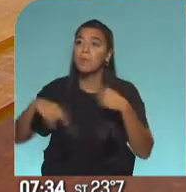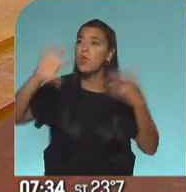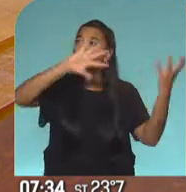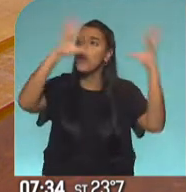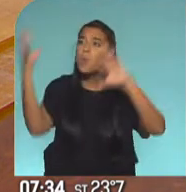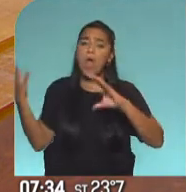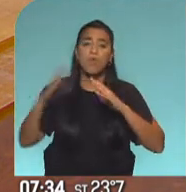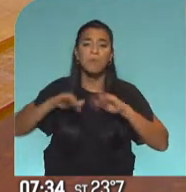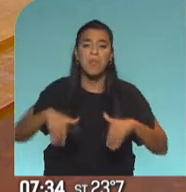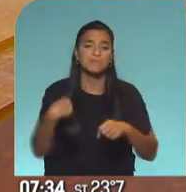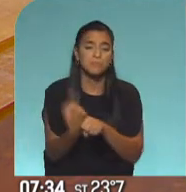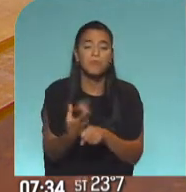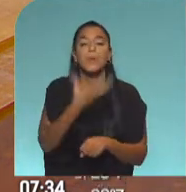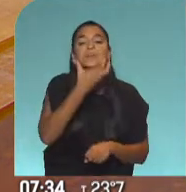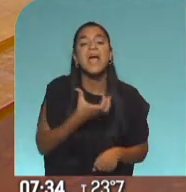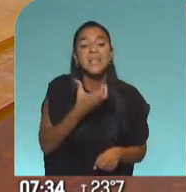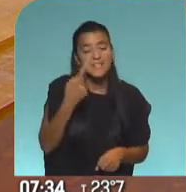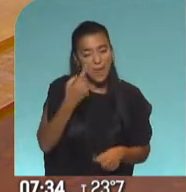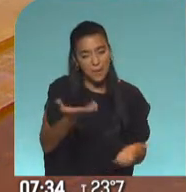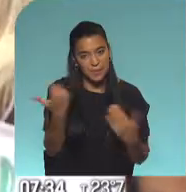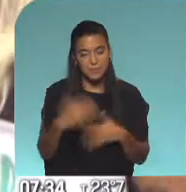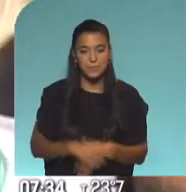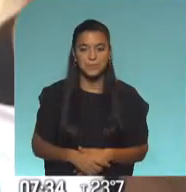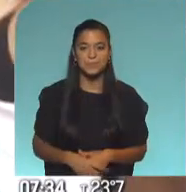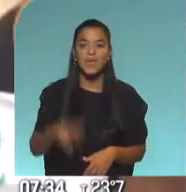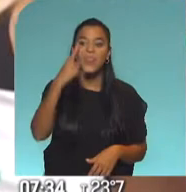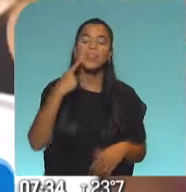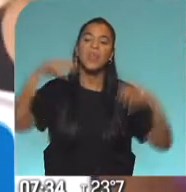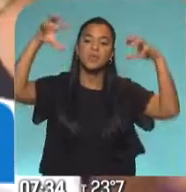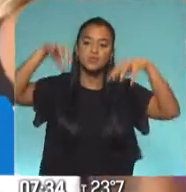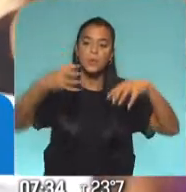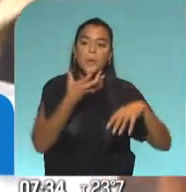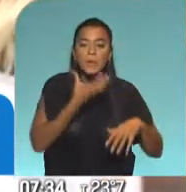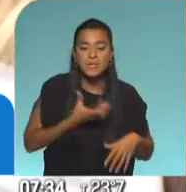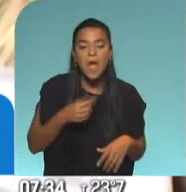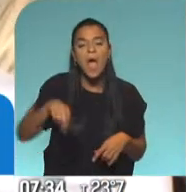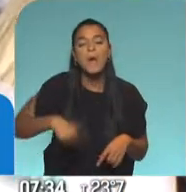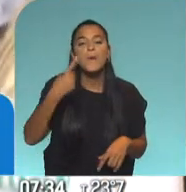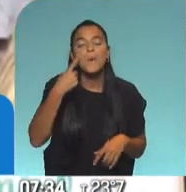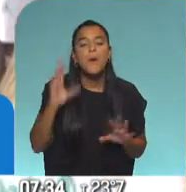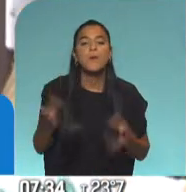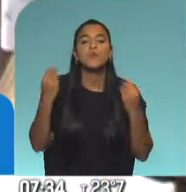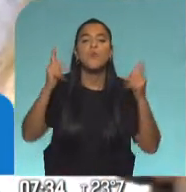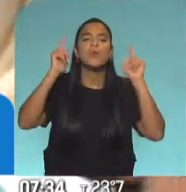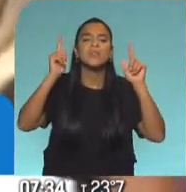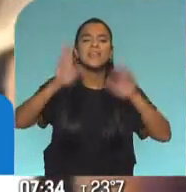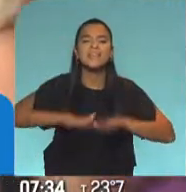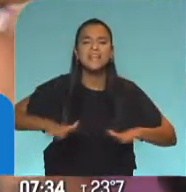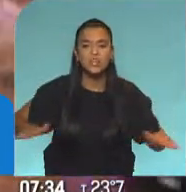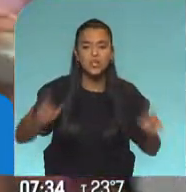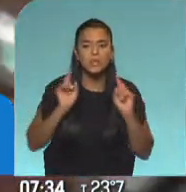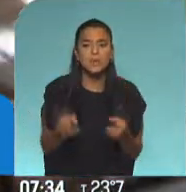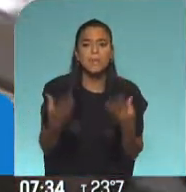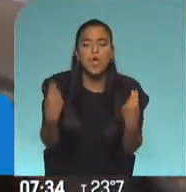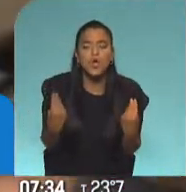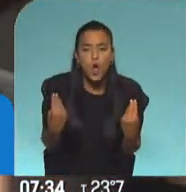la playa? ¿Nos vamos a Villa Gesell? Sí señor. Vamos. Día de lluvia en Villa Gesell, vamos a ver cómo se entretienen a los niños y también cómo